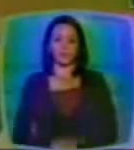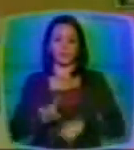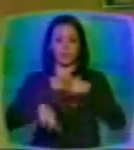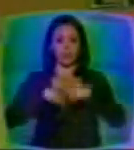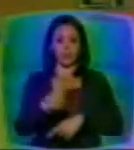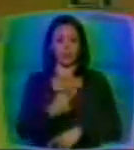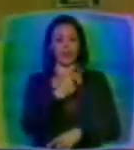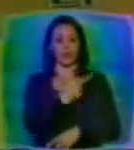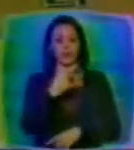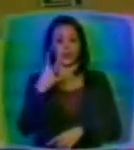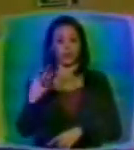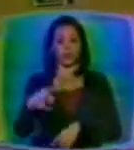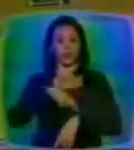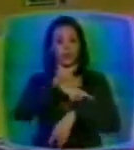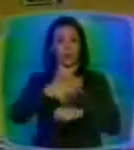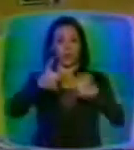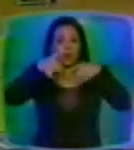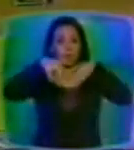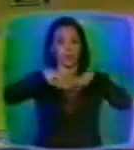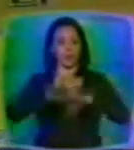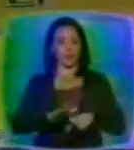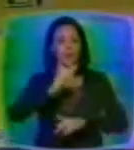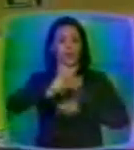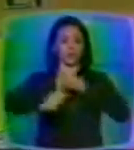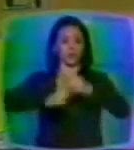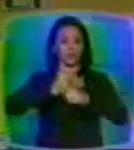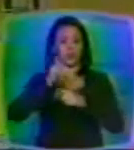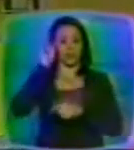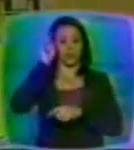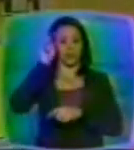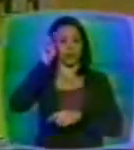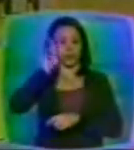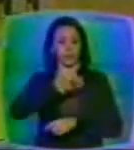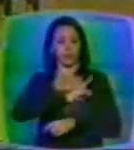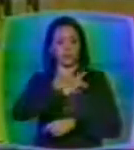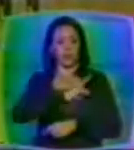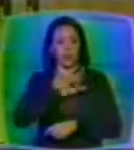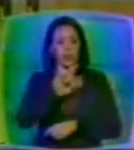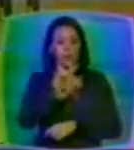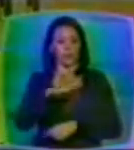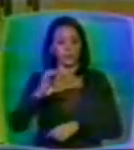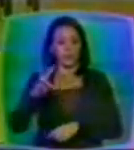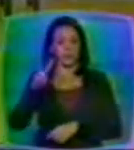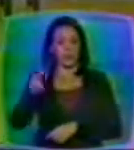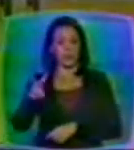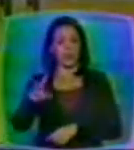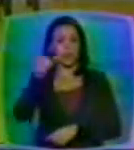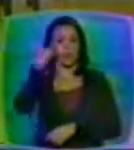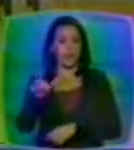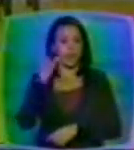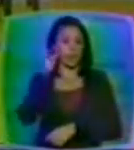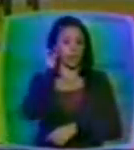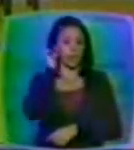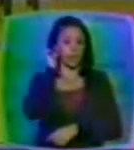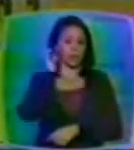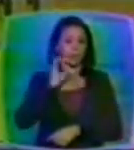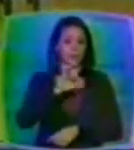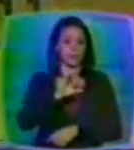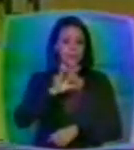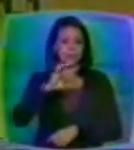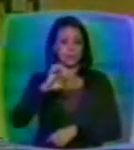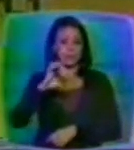Bueno, y luego de 24 horas de paro convocado por la Asociación de Profesores de la Universidad Central de Venezuela, la rectora de esa casa de